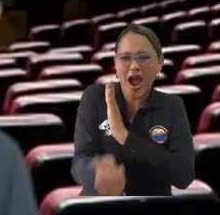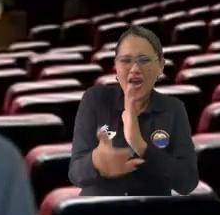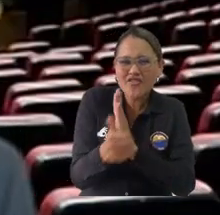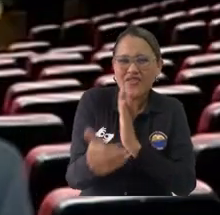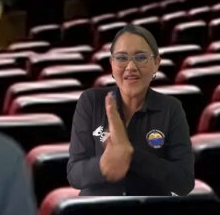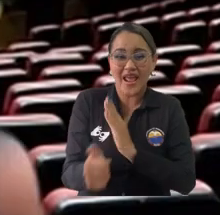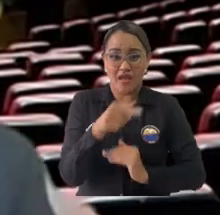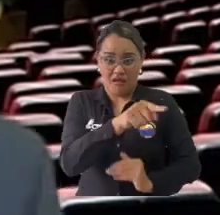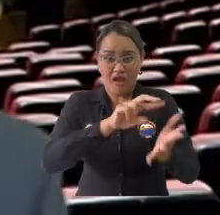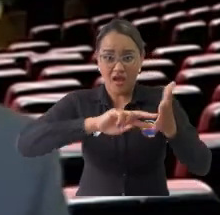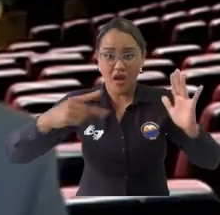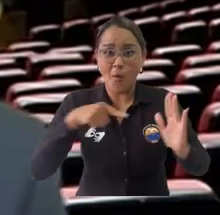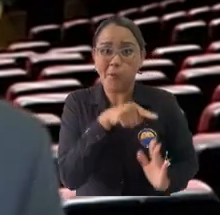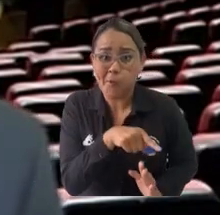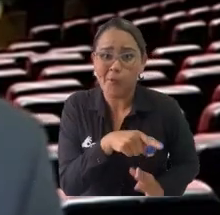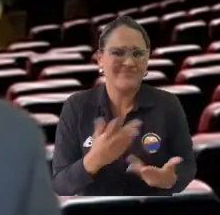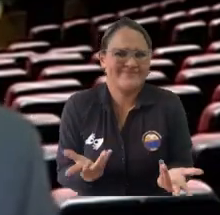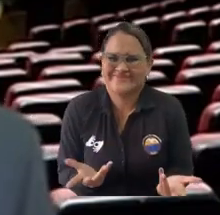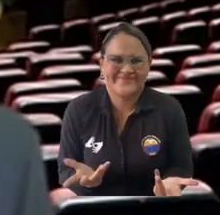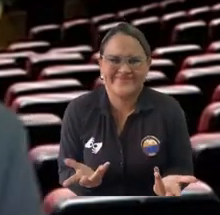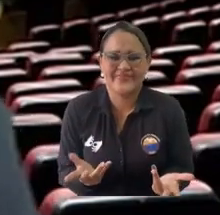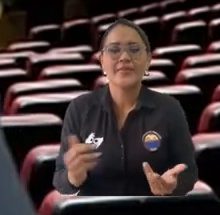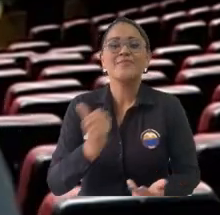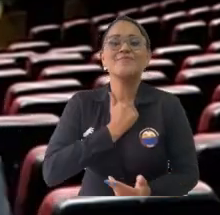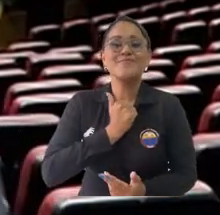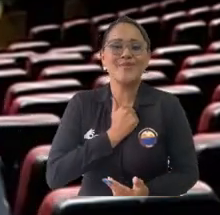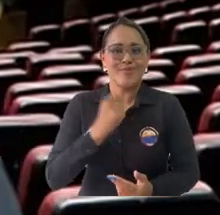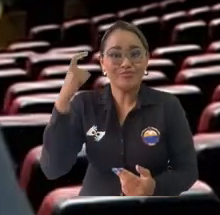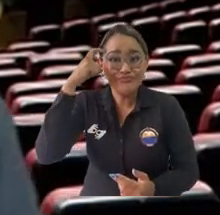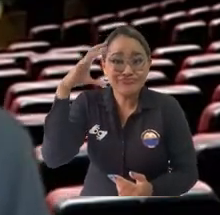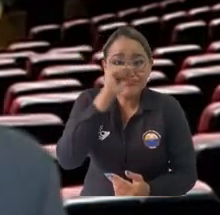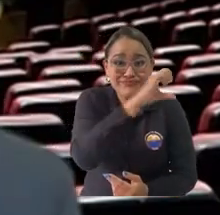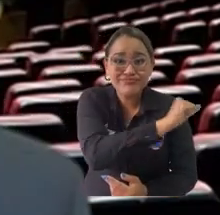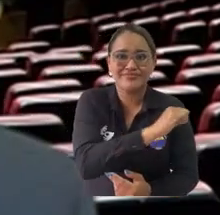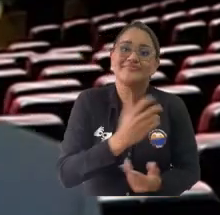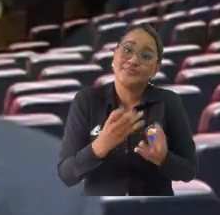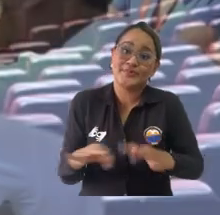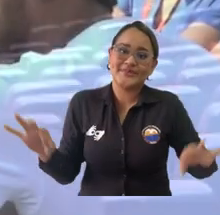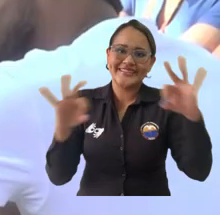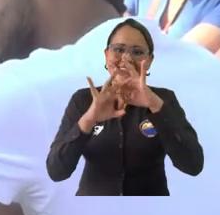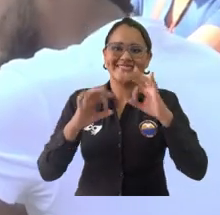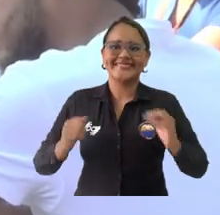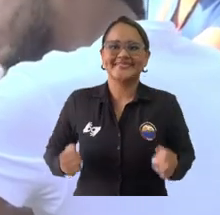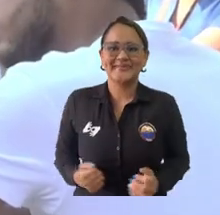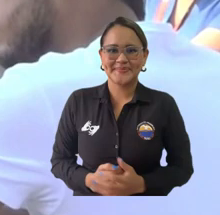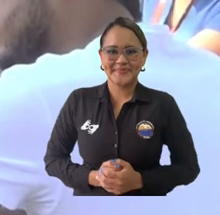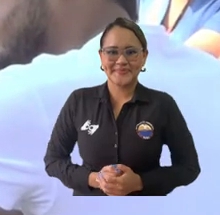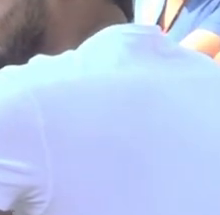habilidades que la tecnología no la tiene per se, ni siquiera la inteligencia artificial.